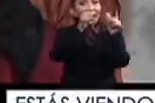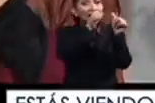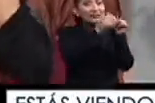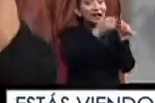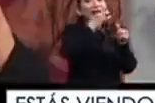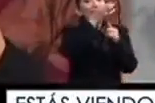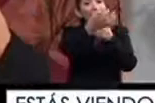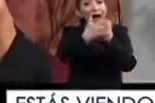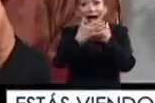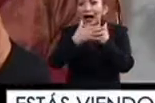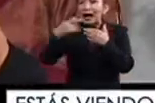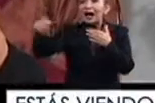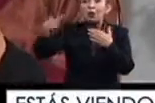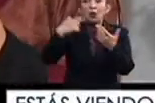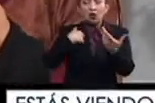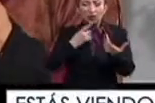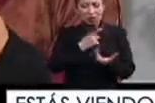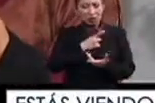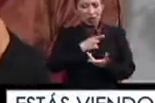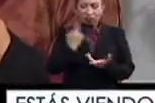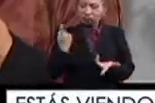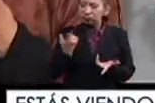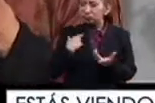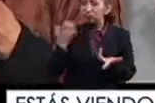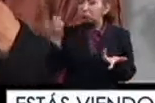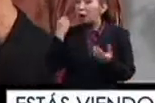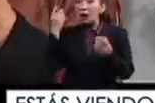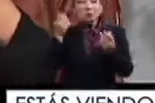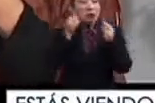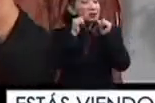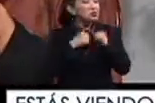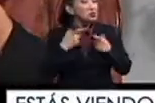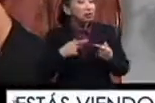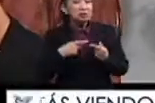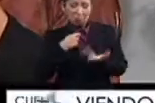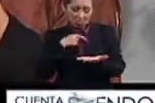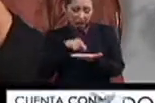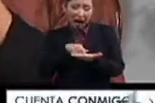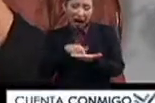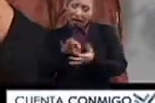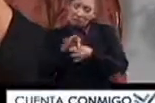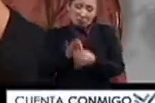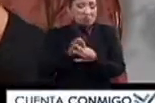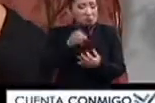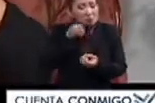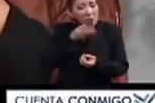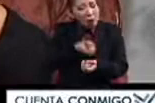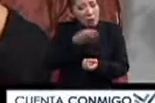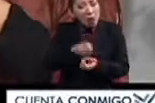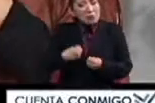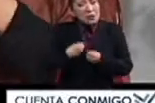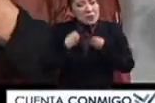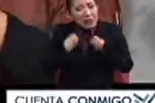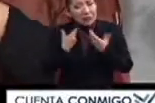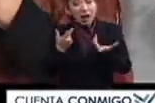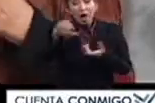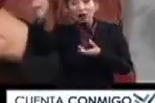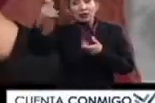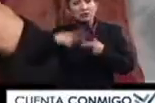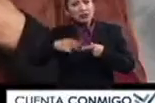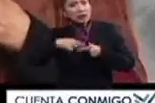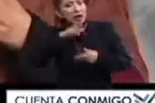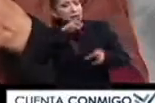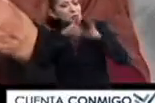como de grito de soledad brutal, que la gente piensa que puede decir sus cosas y que hay gente que les escribe y que